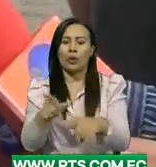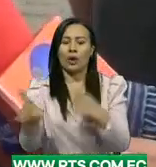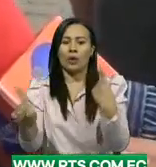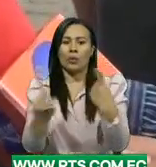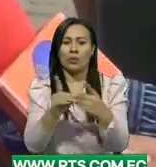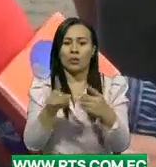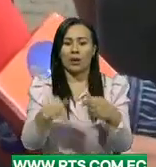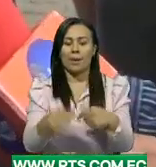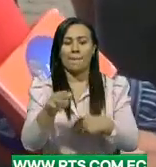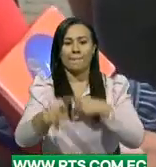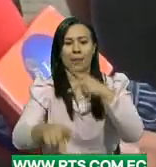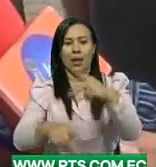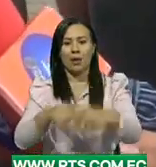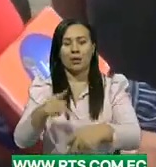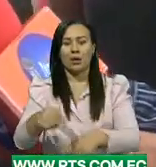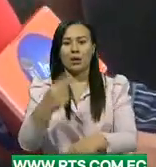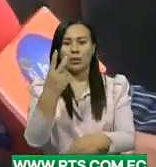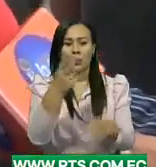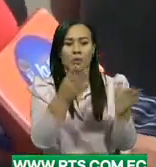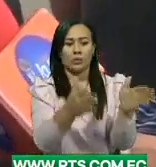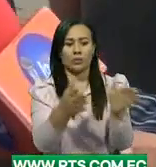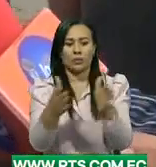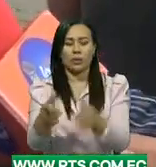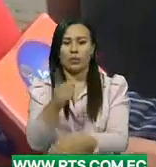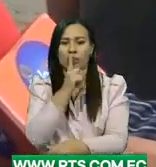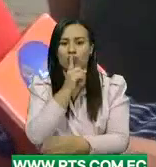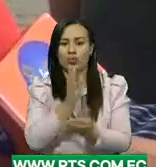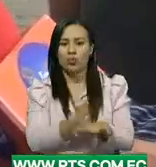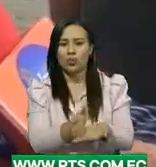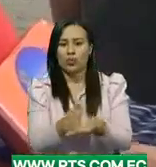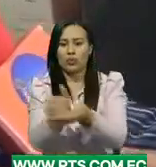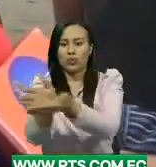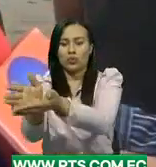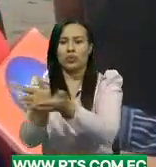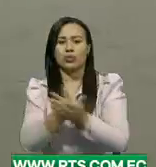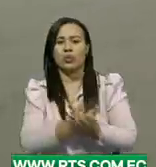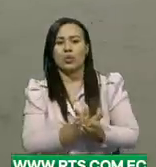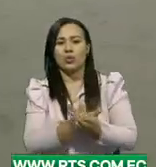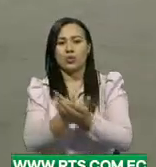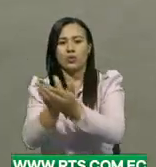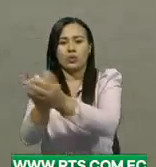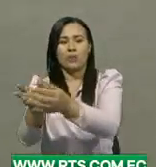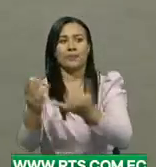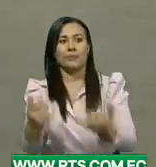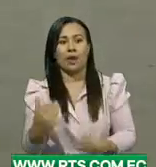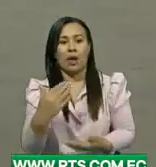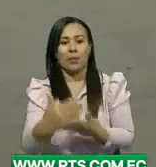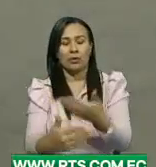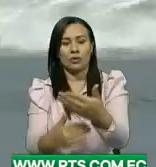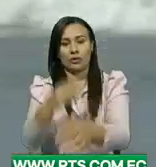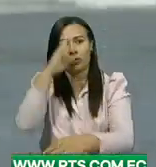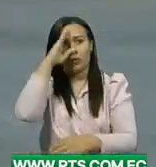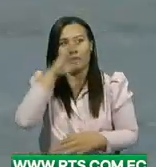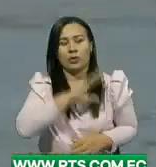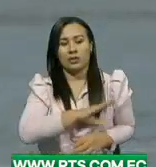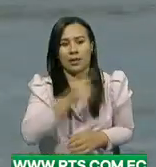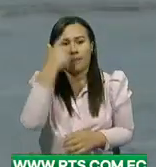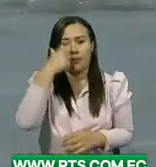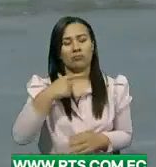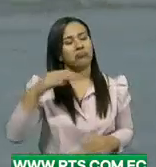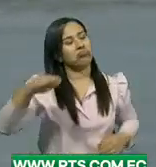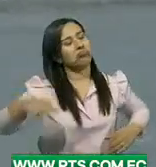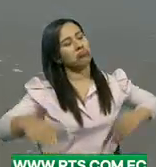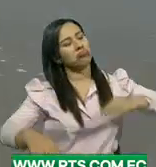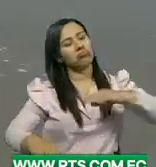playa del Murciélago y dos paquetes en una lancha que hace tarea de turismo. Durante el procedimiento policial, bañistas que se